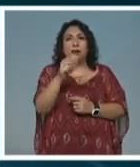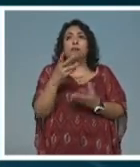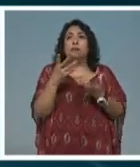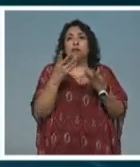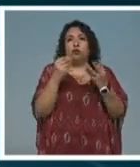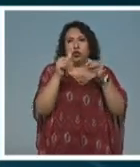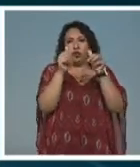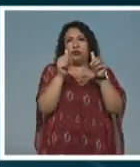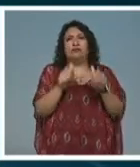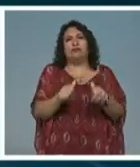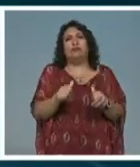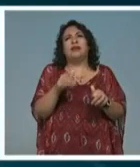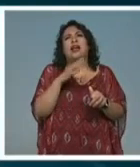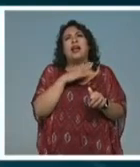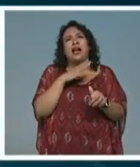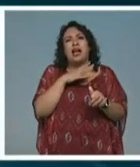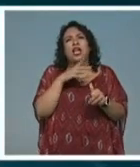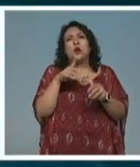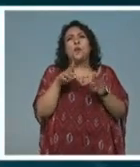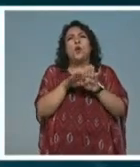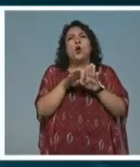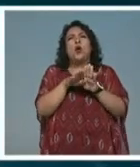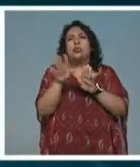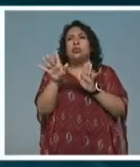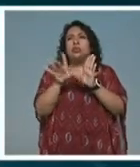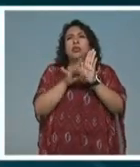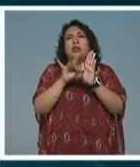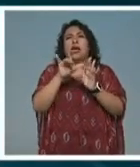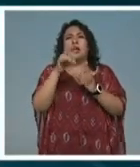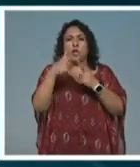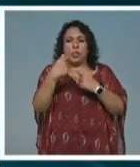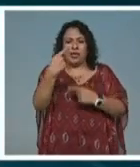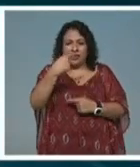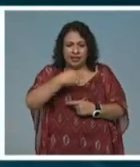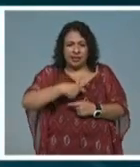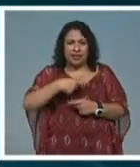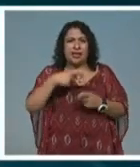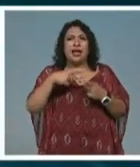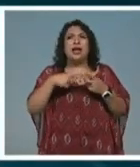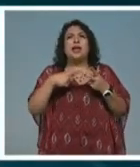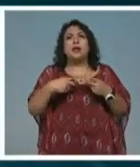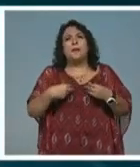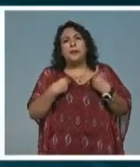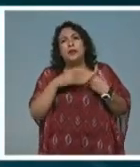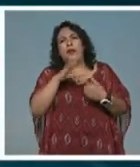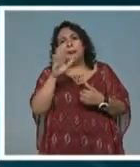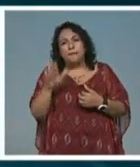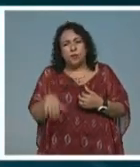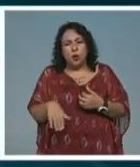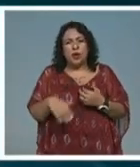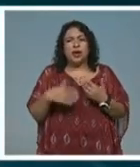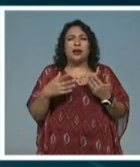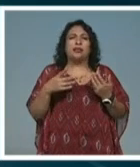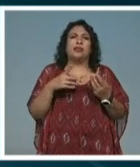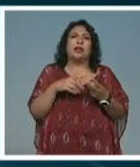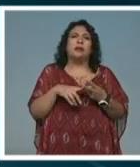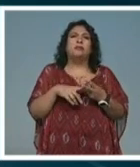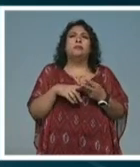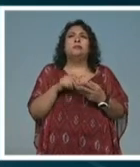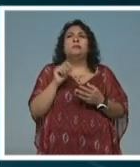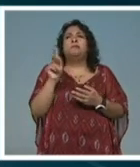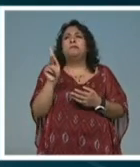Muchas de sus obras son alegóricas, son alegorías, ¿no? Alegorías de la identidad, alegorías de la vida y la muerte,